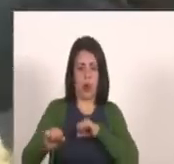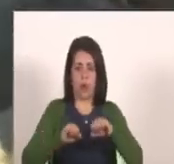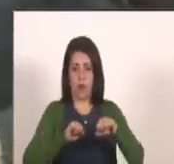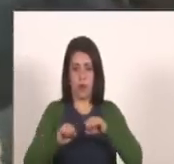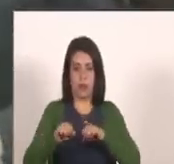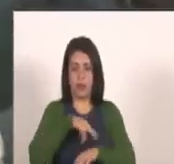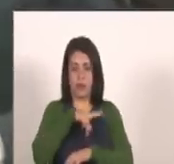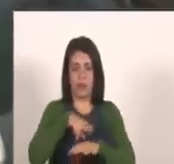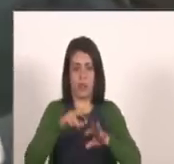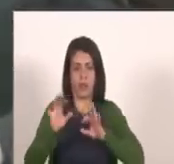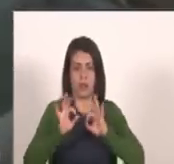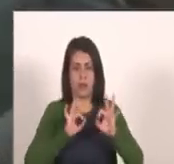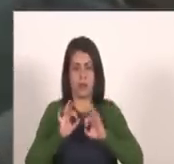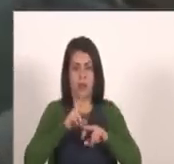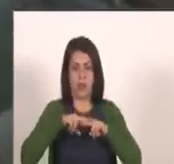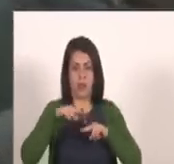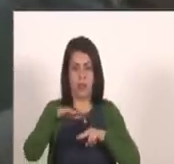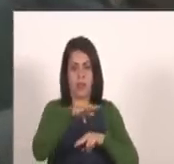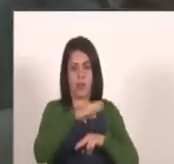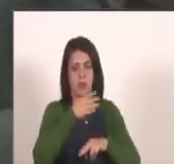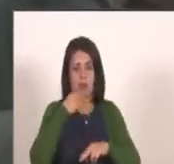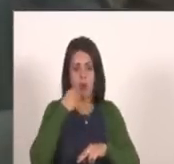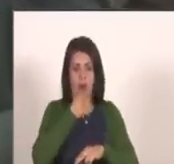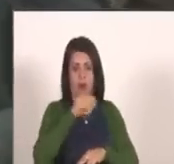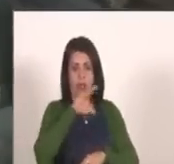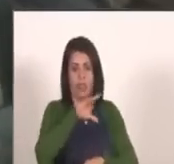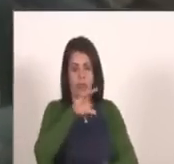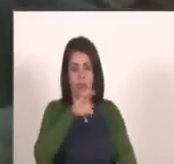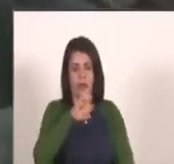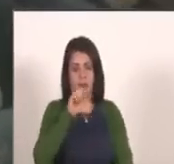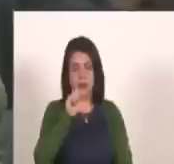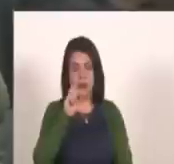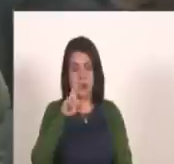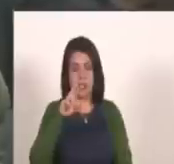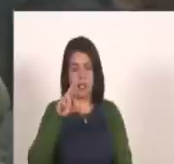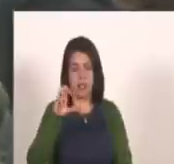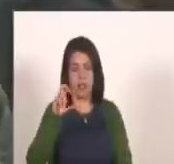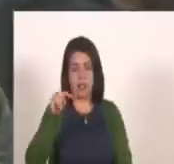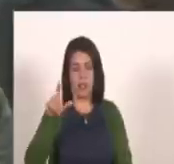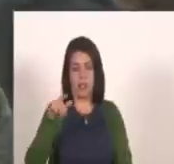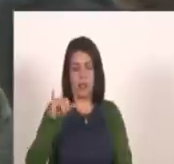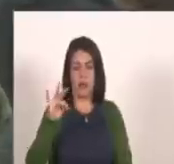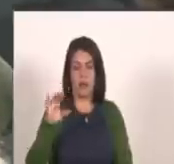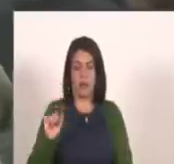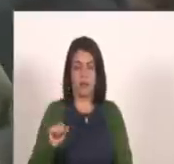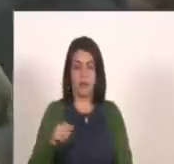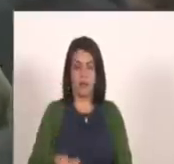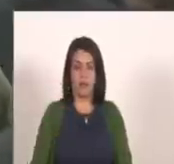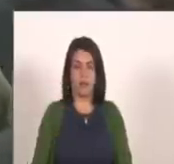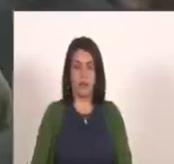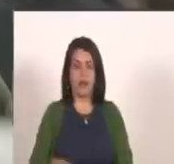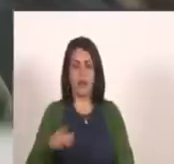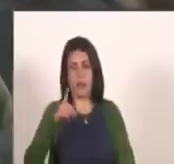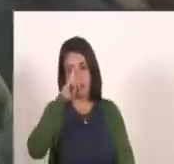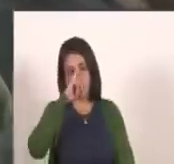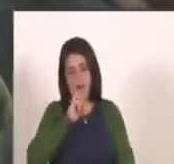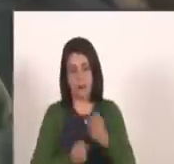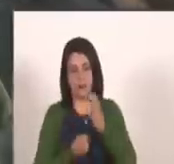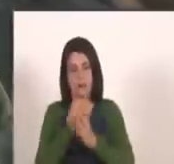Movimiento Nacional de Teatro para Niñas, Niños y Jóvenes César Rengifo, fundado por el presidente Nicolás Maduro en el